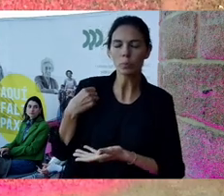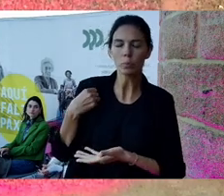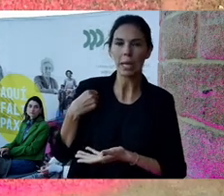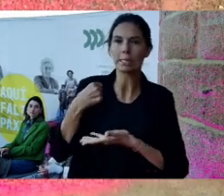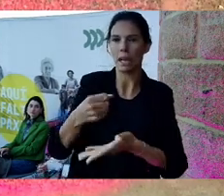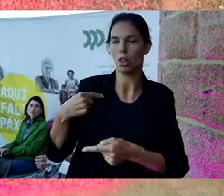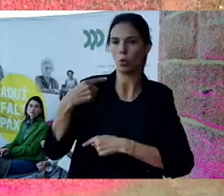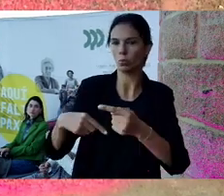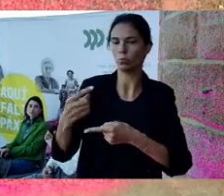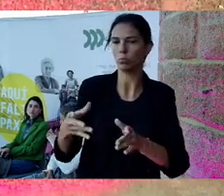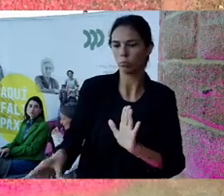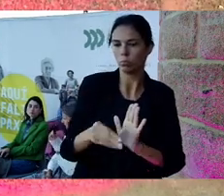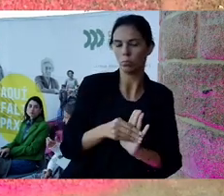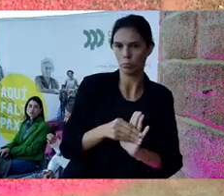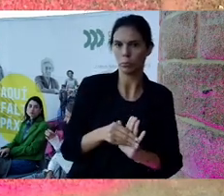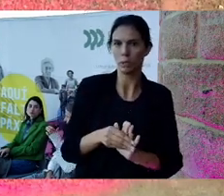etcétera,